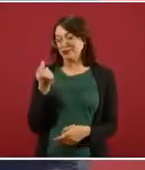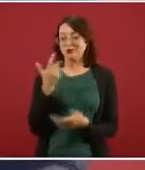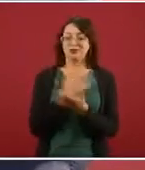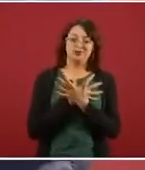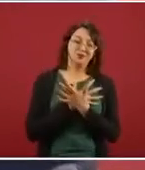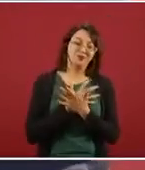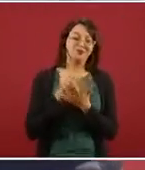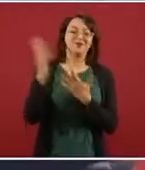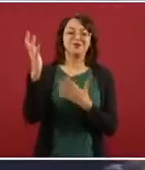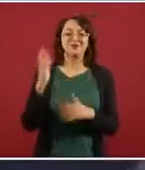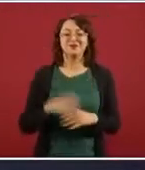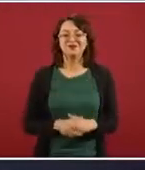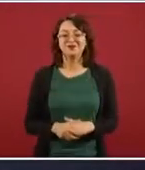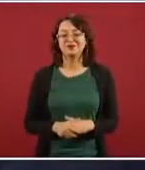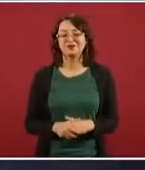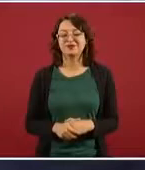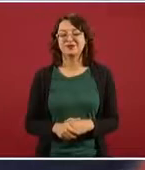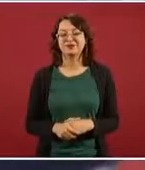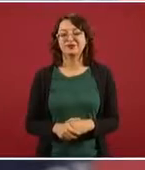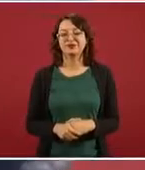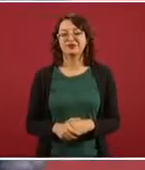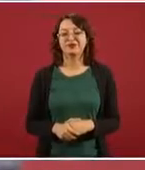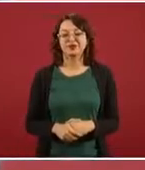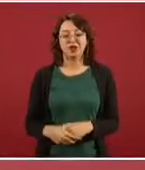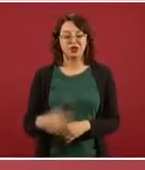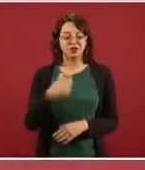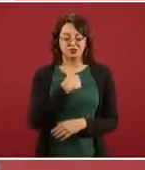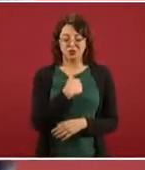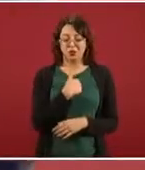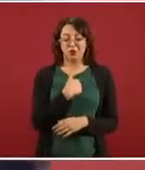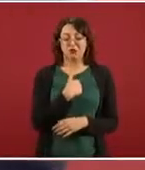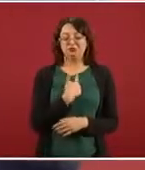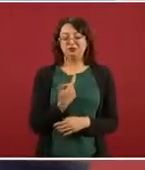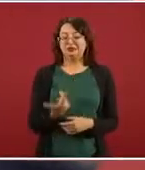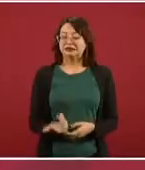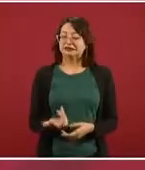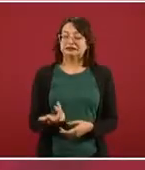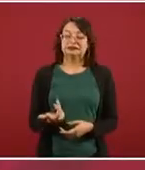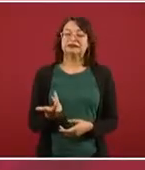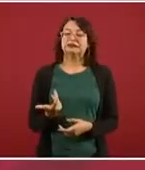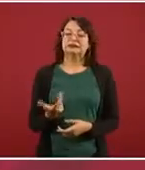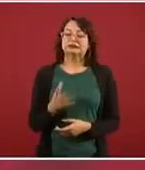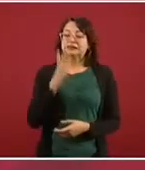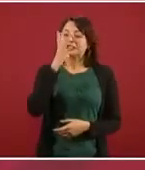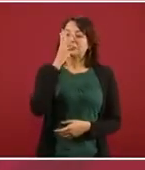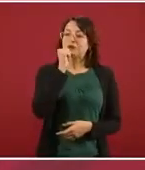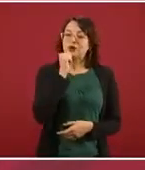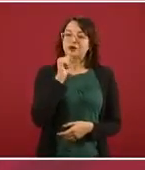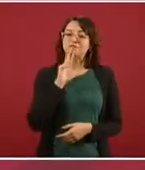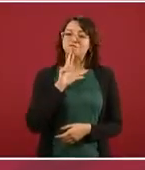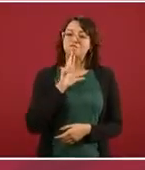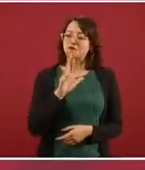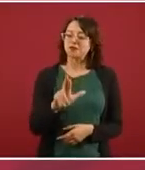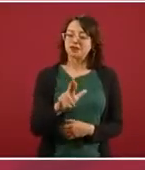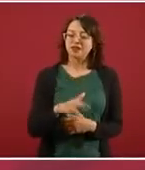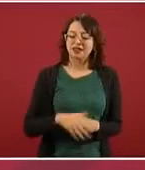no soy la persona indicada. Lo que sí puedo comentar es de